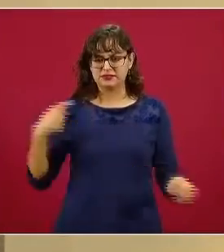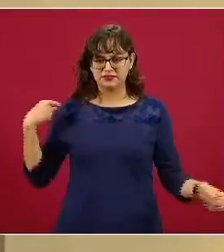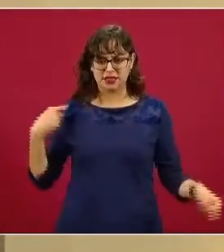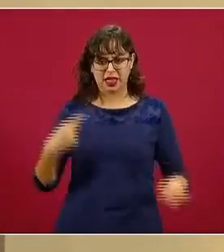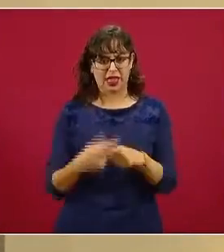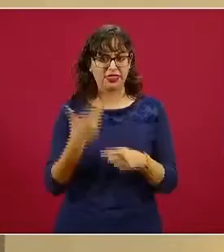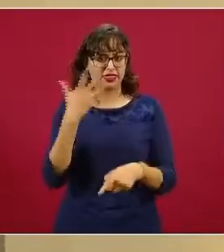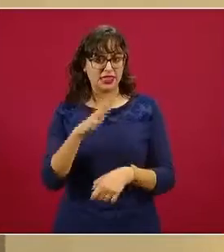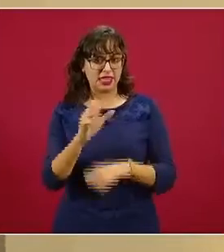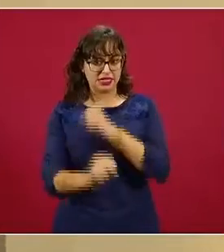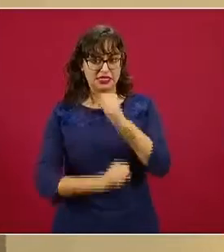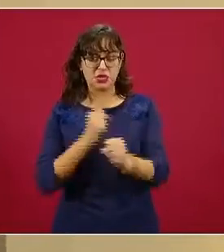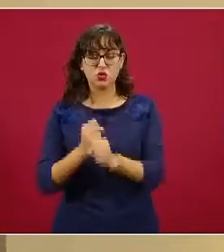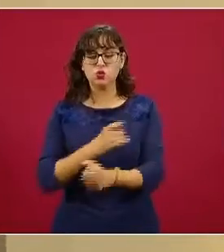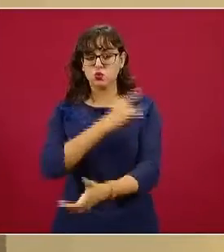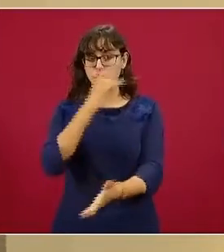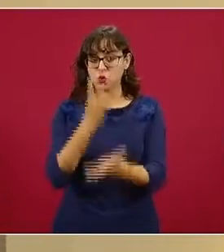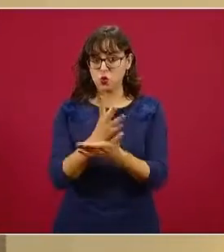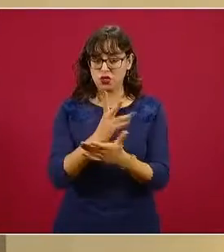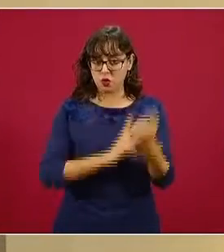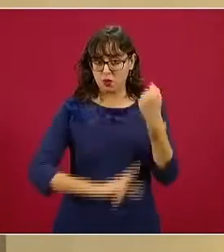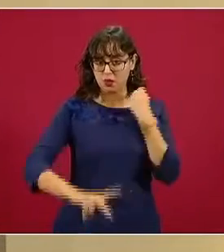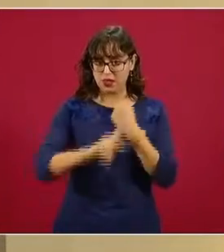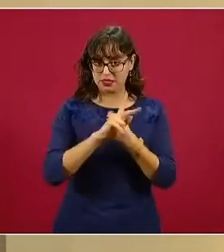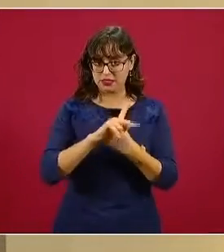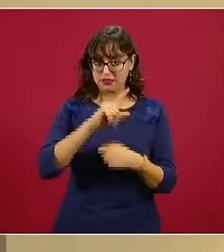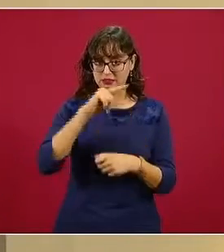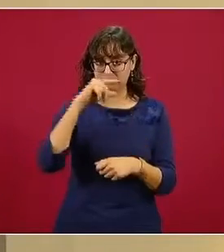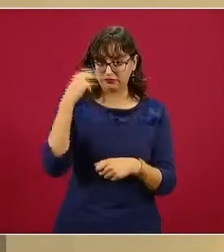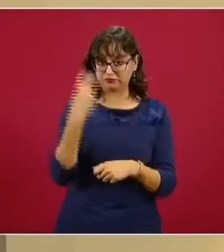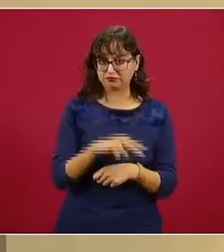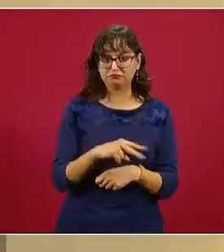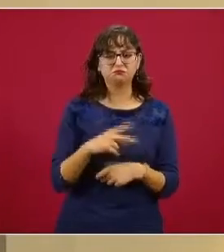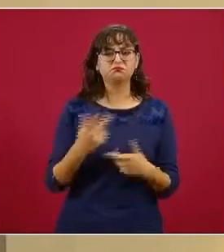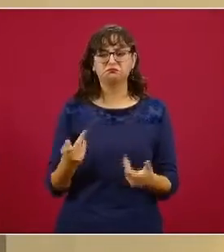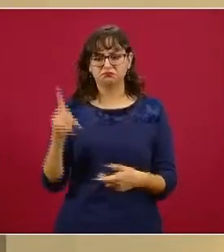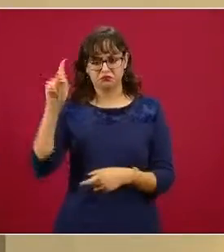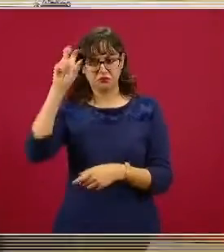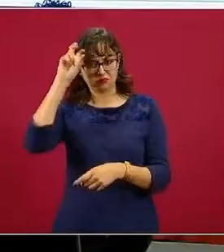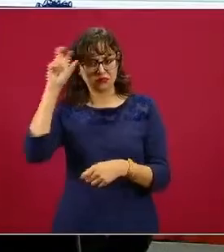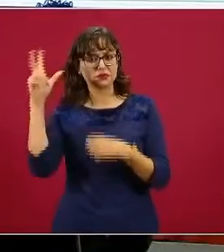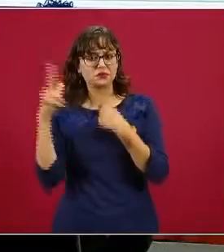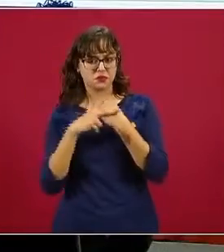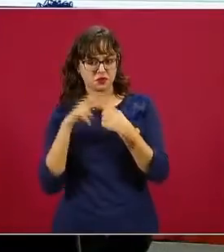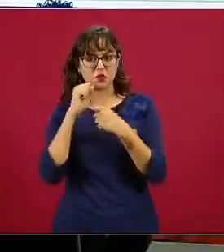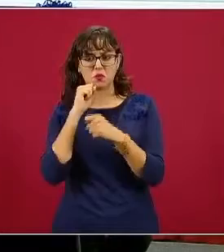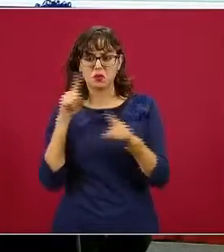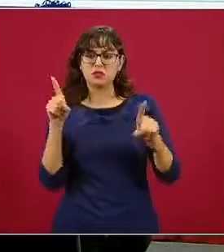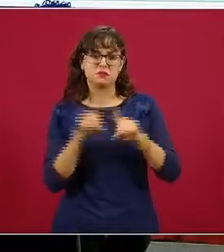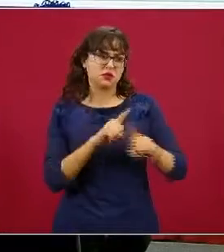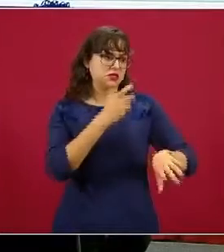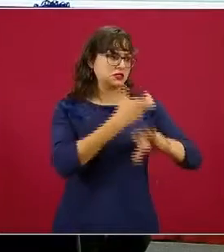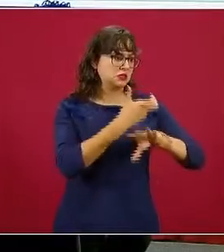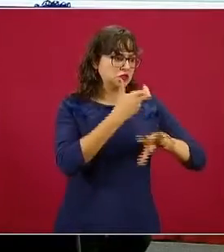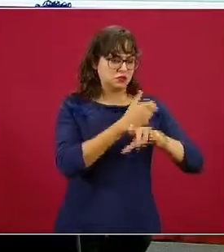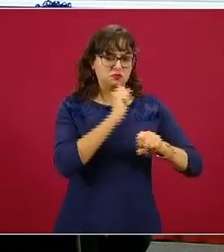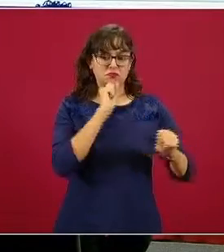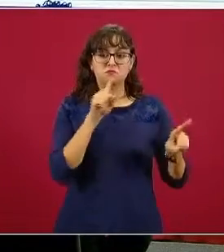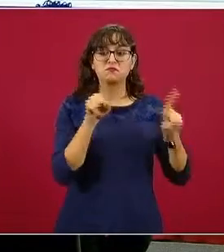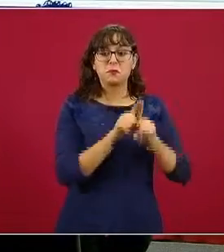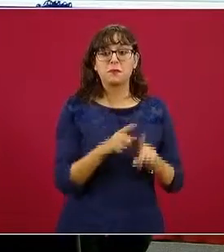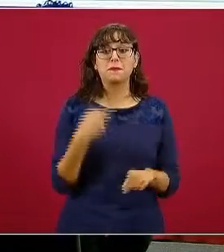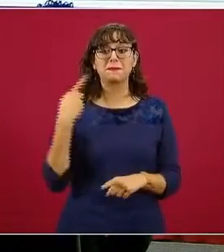de no tener casos. Eso en Europa también llevan varios años, en Estados Unidos.